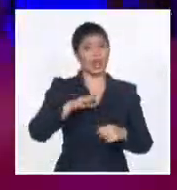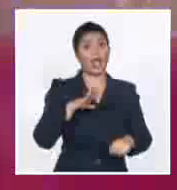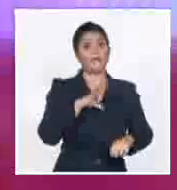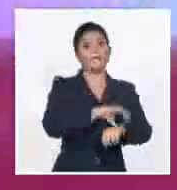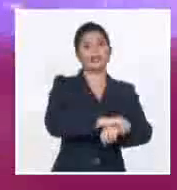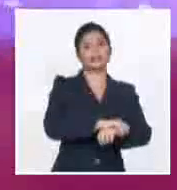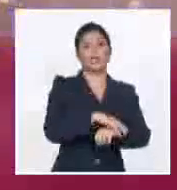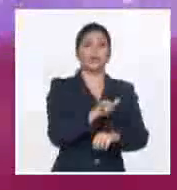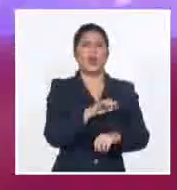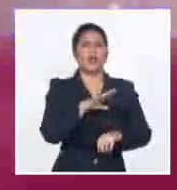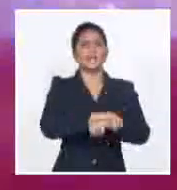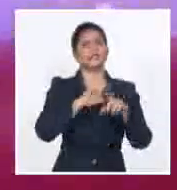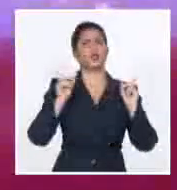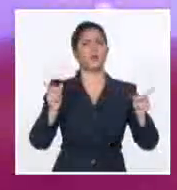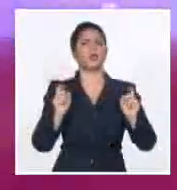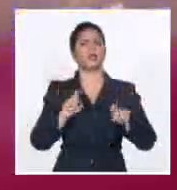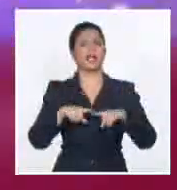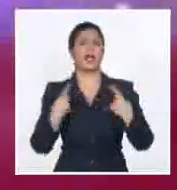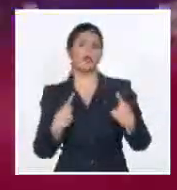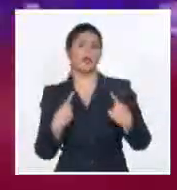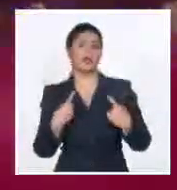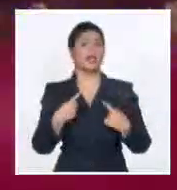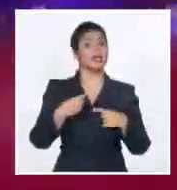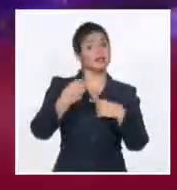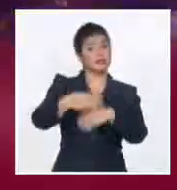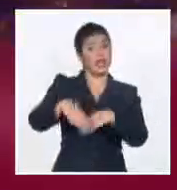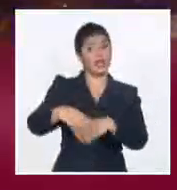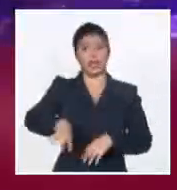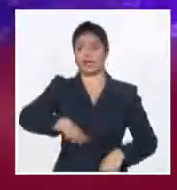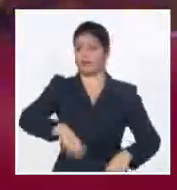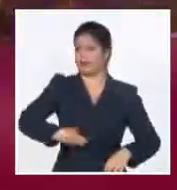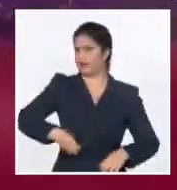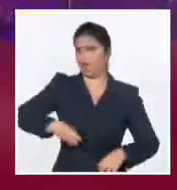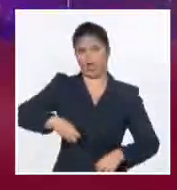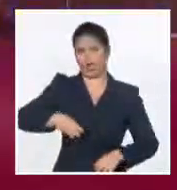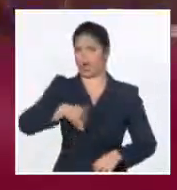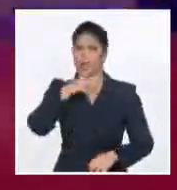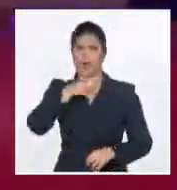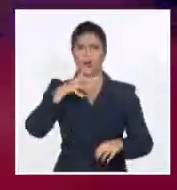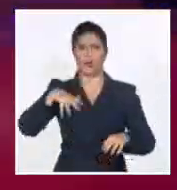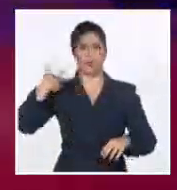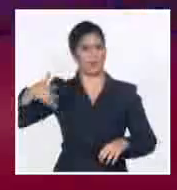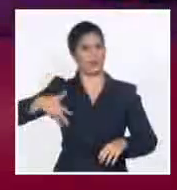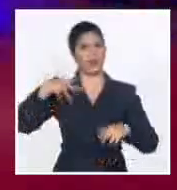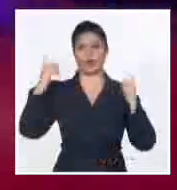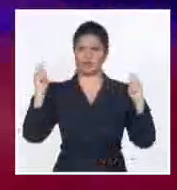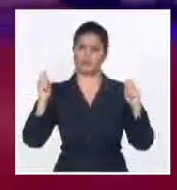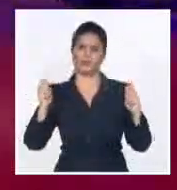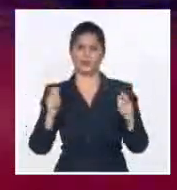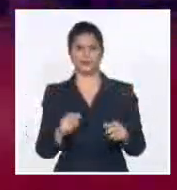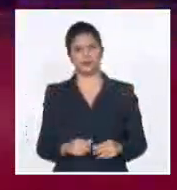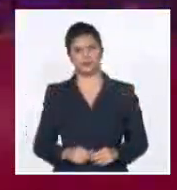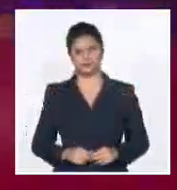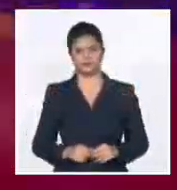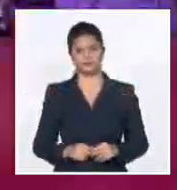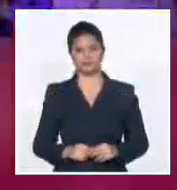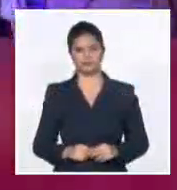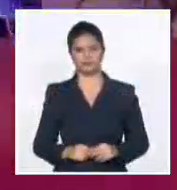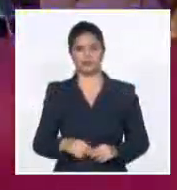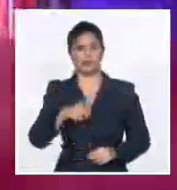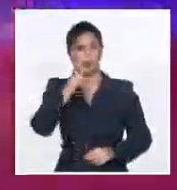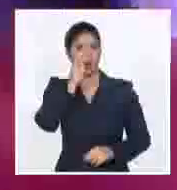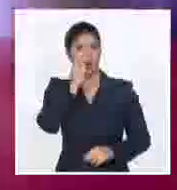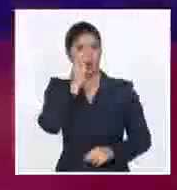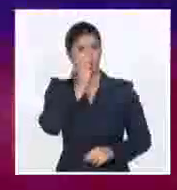sus actividades secesionistas. El Ministerio del Interior español justificó la represión a los manifestantes por el lanzamiento de objetos y